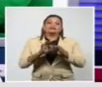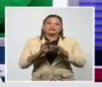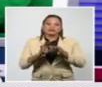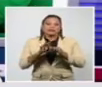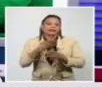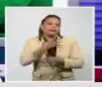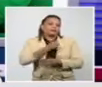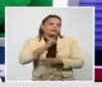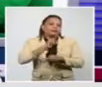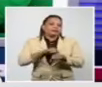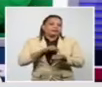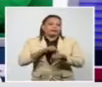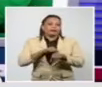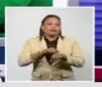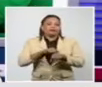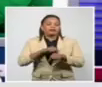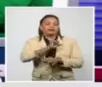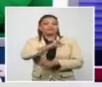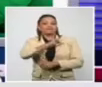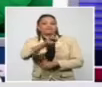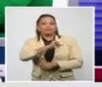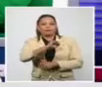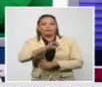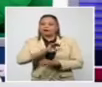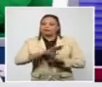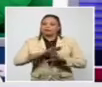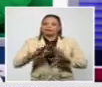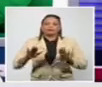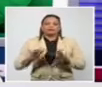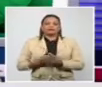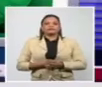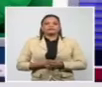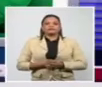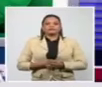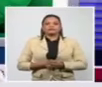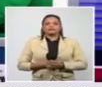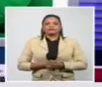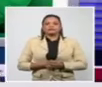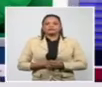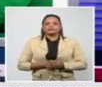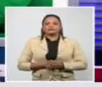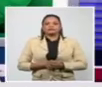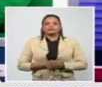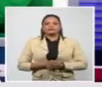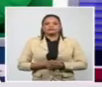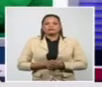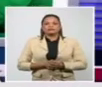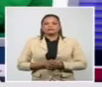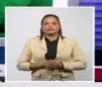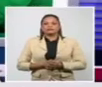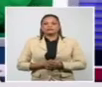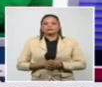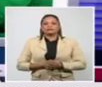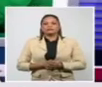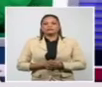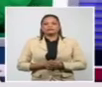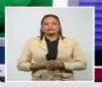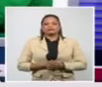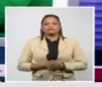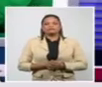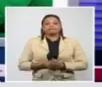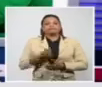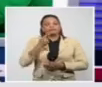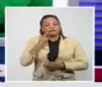un momento en que hizo una parada cardíaca de la cual no fue posible reanimarlo. Como ustedes ven, hoy